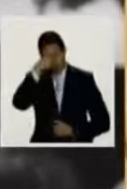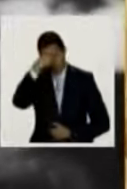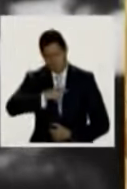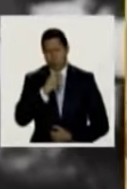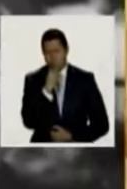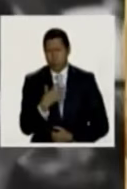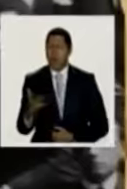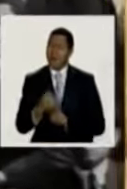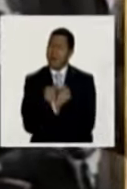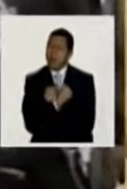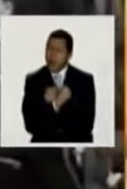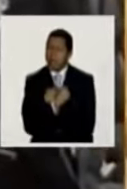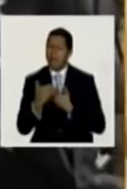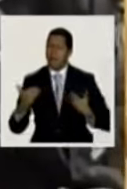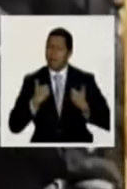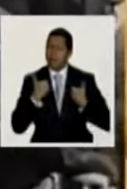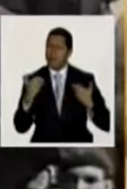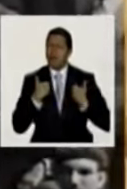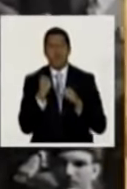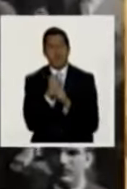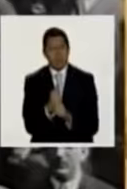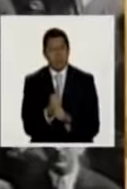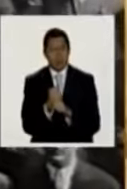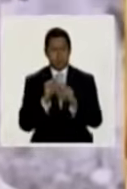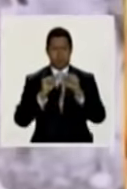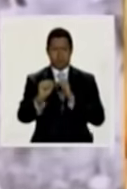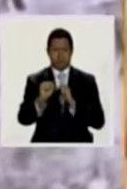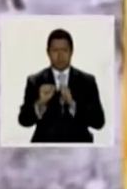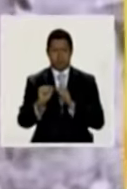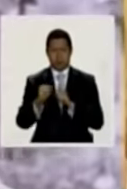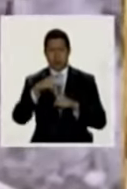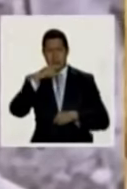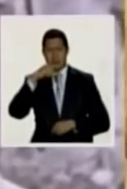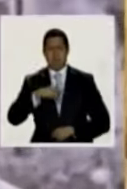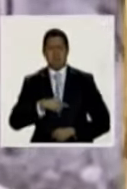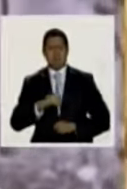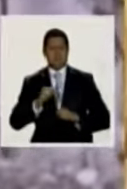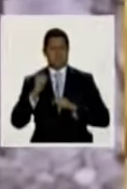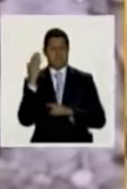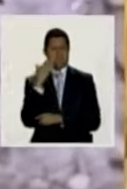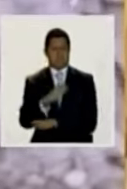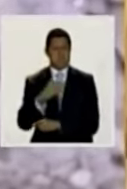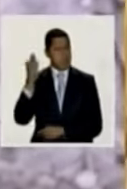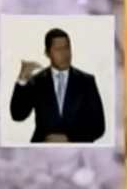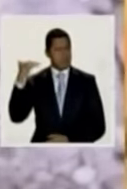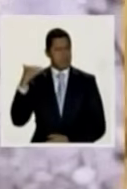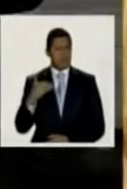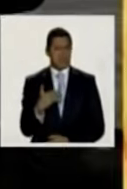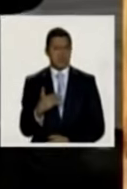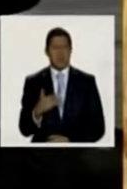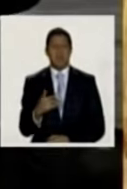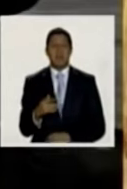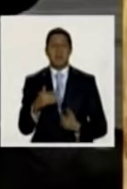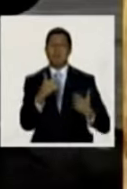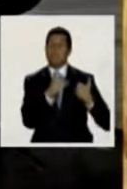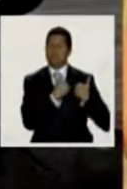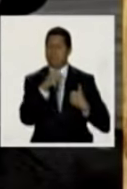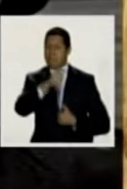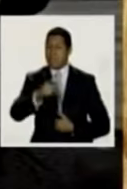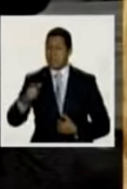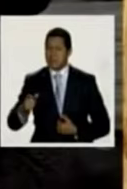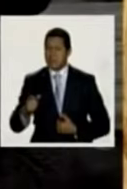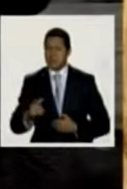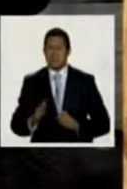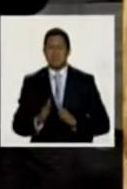buena que ama, sufre y espera para luchar contra la dictadura desenfrenada de aquel entonces, gente representada